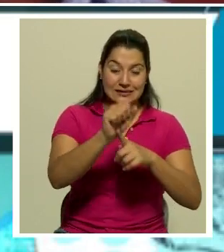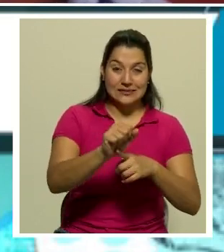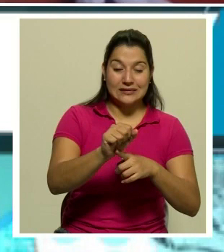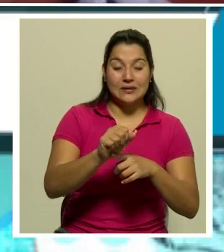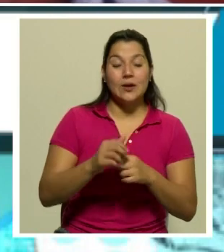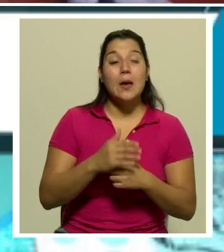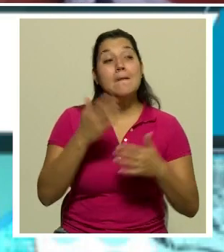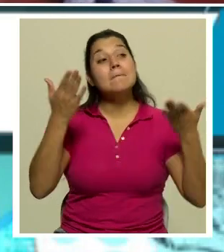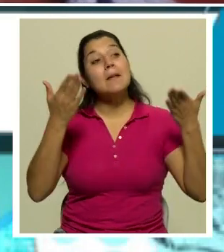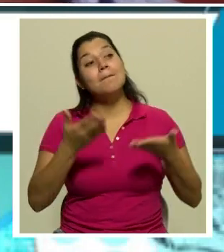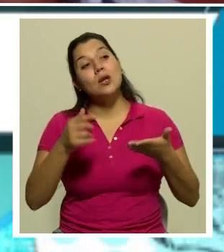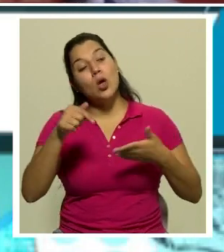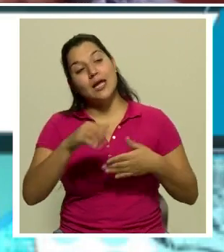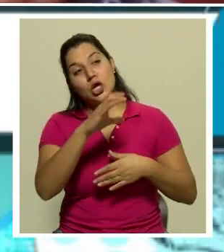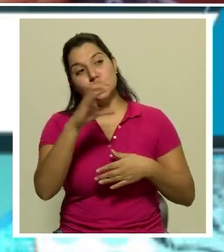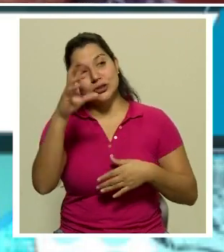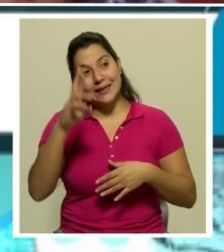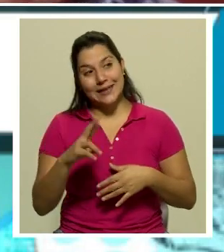Mario.